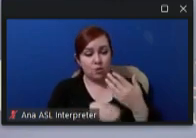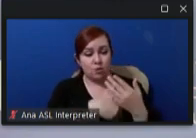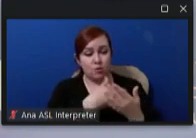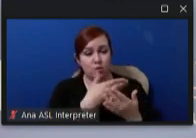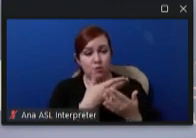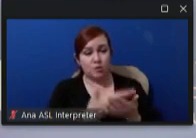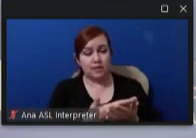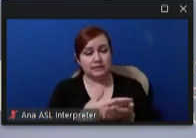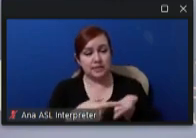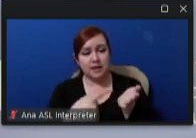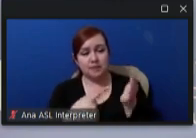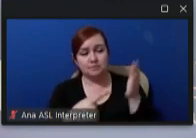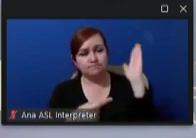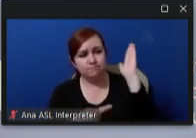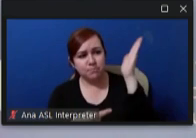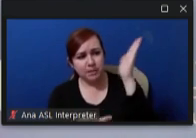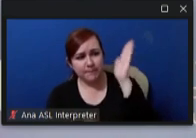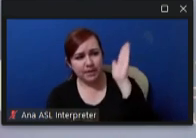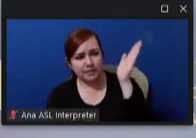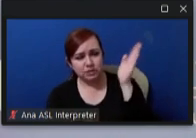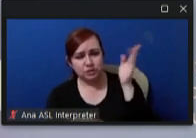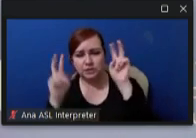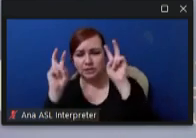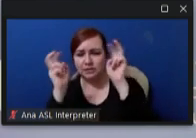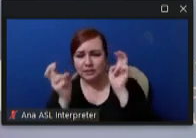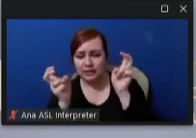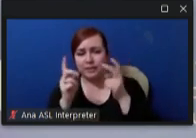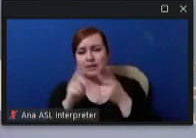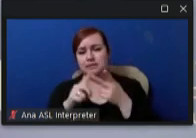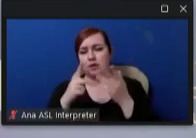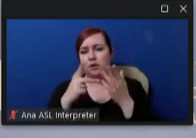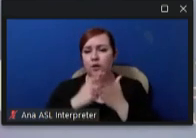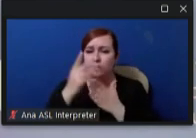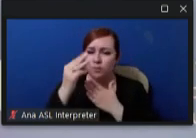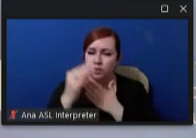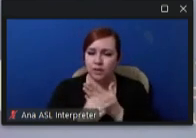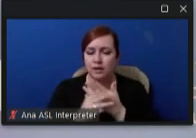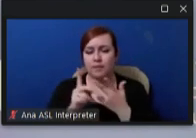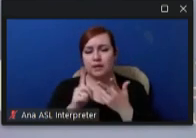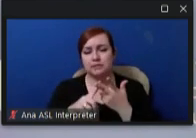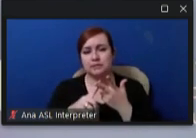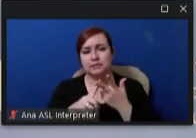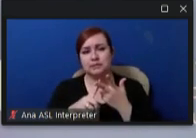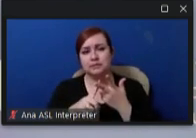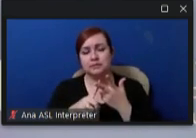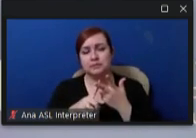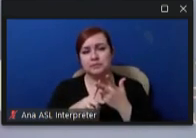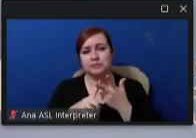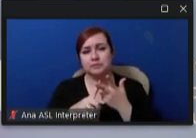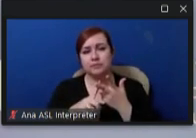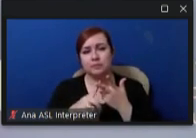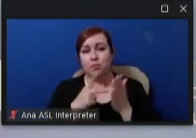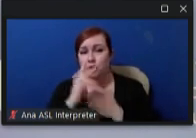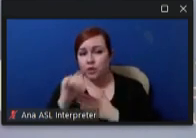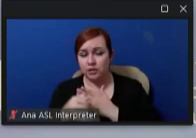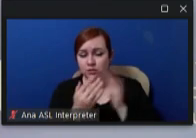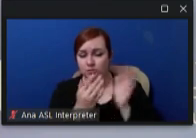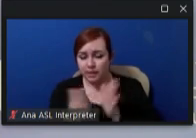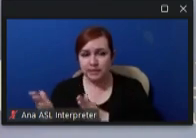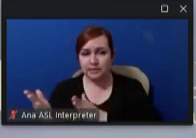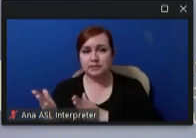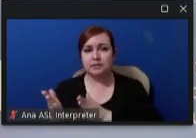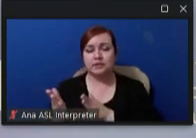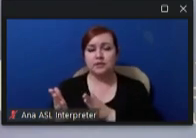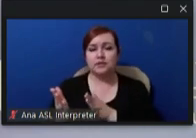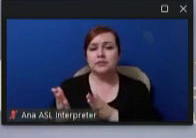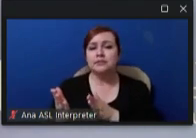de temas, programas y planes, el tema de la educación sexual tiene esta